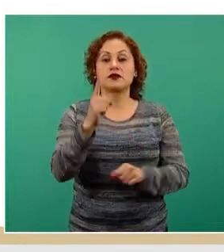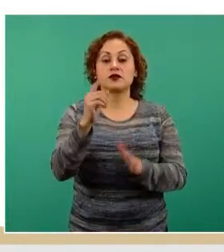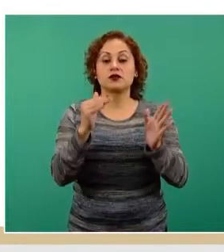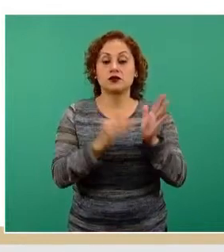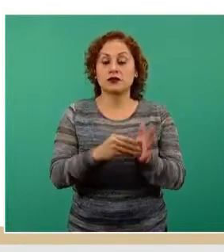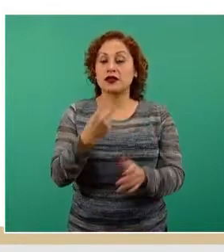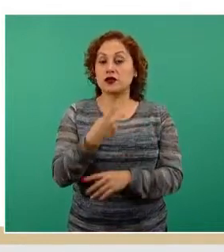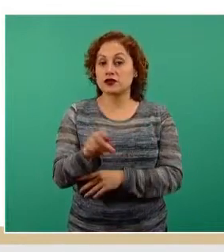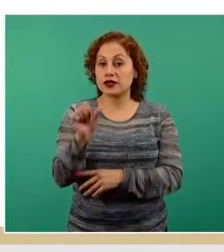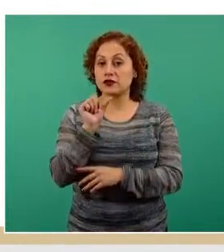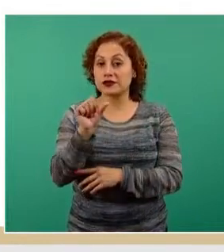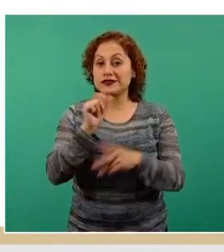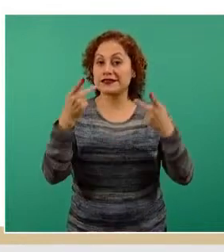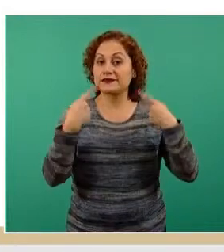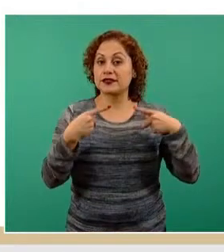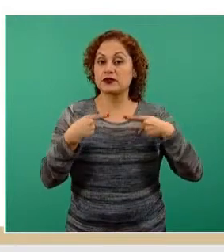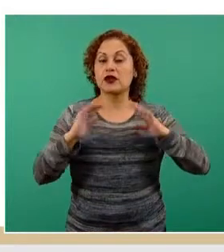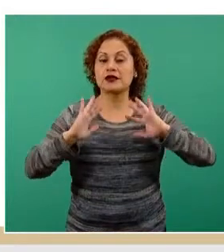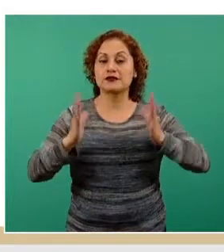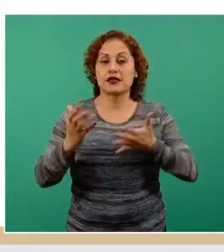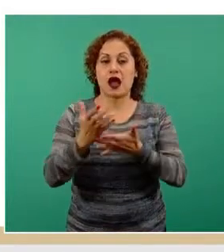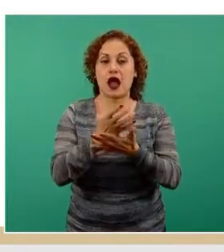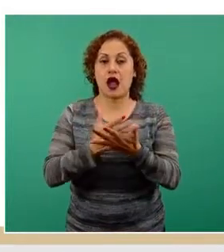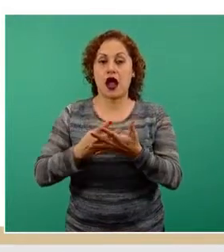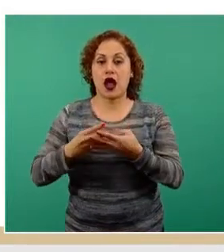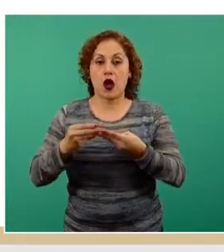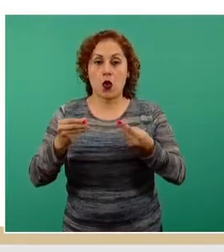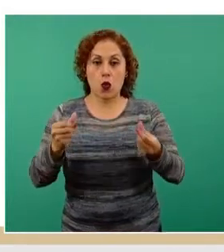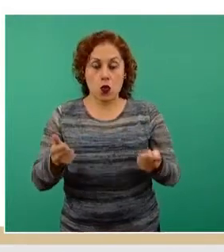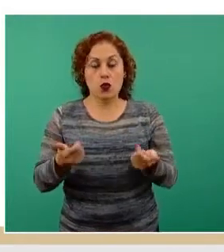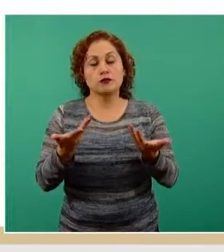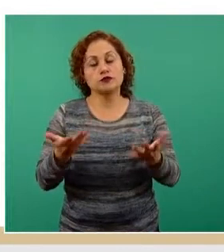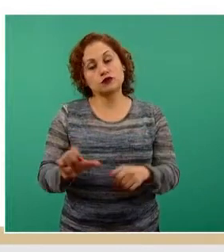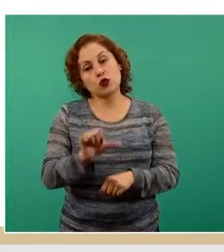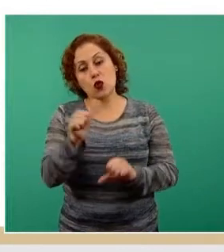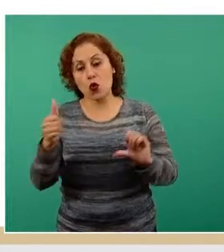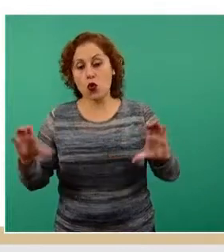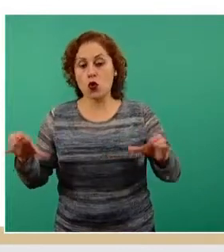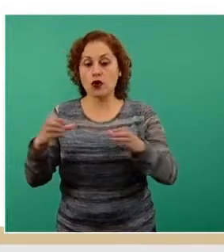1,701,216 personas recuperadas. Lamentablemente tenemos